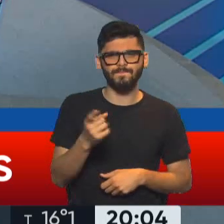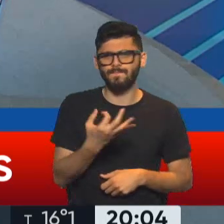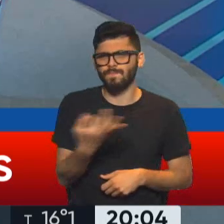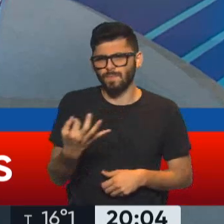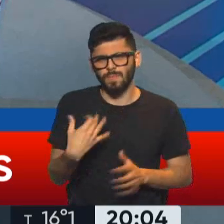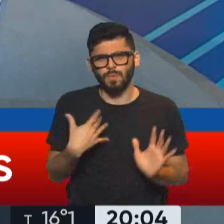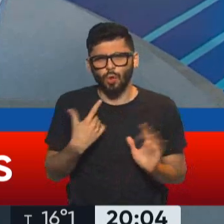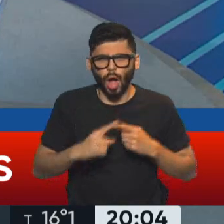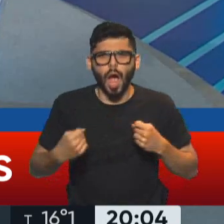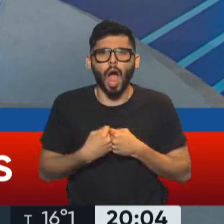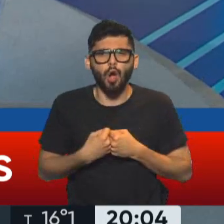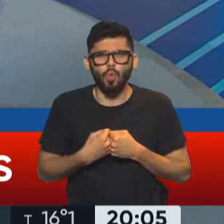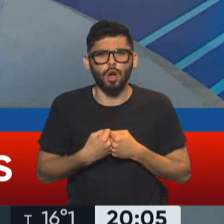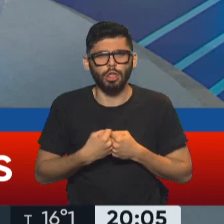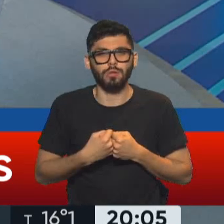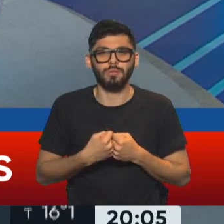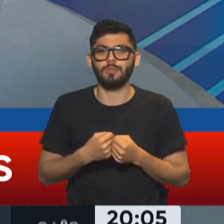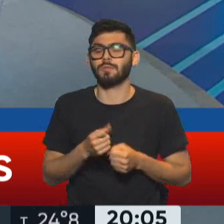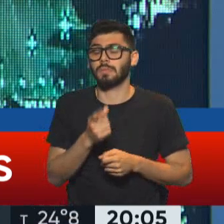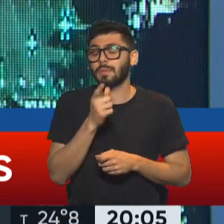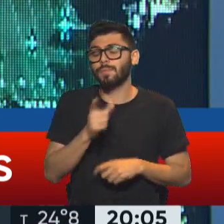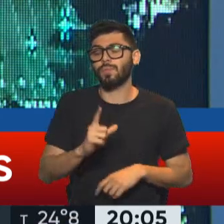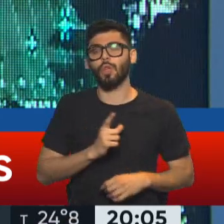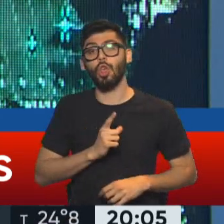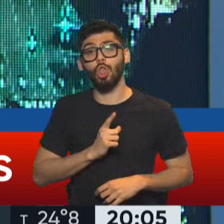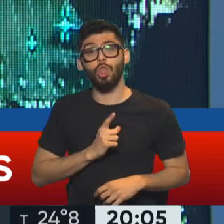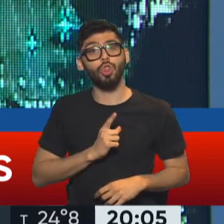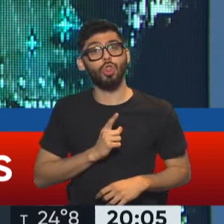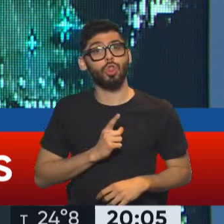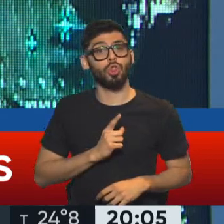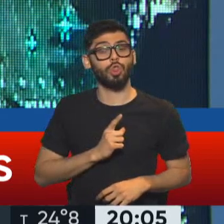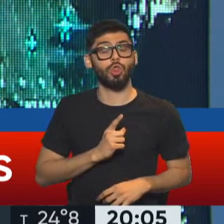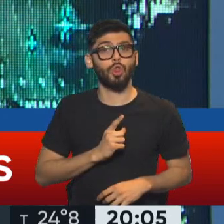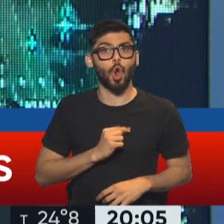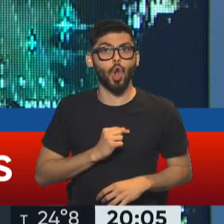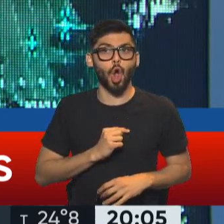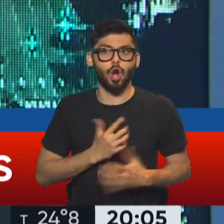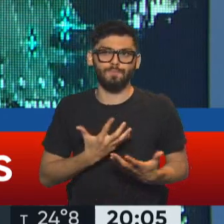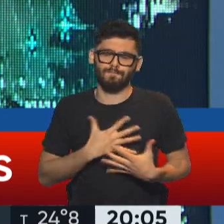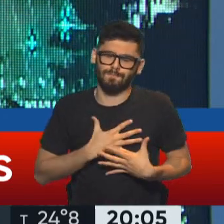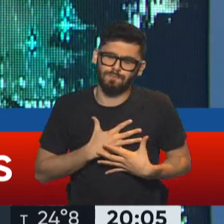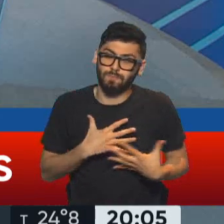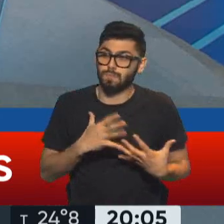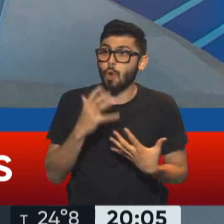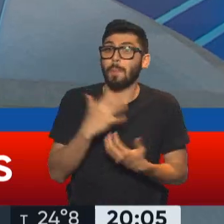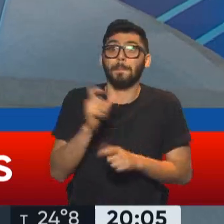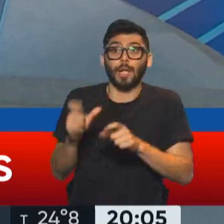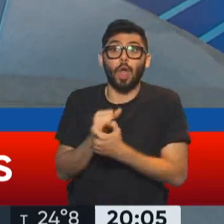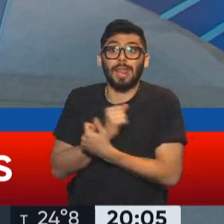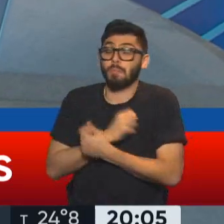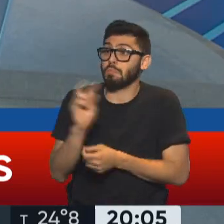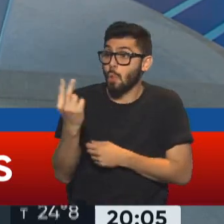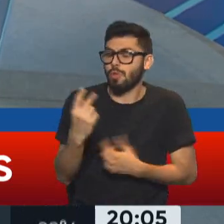Yo creo que el dolor no tiene límites cuando se pierde a un ser querido. Me parece